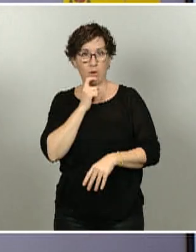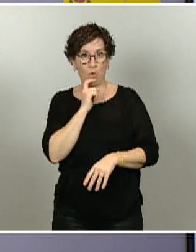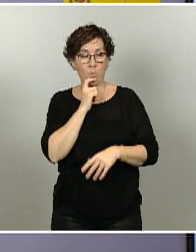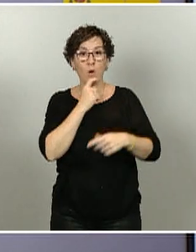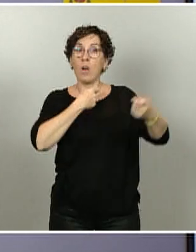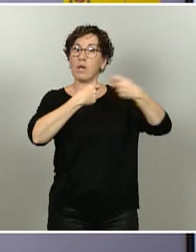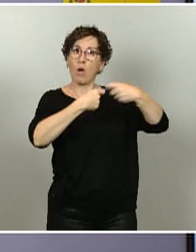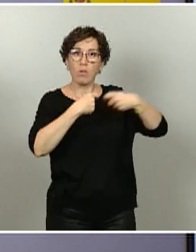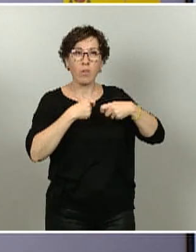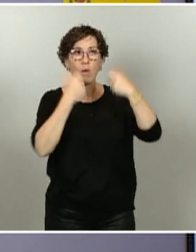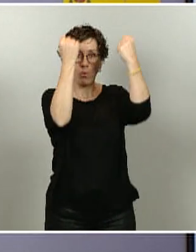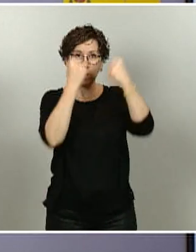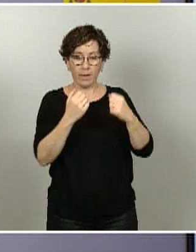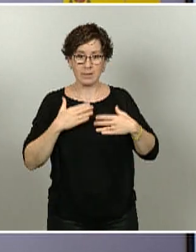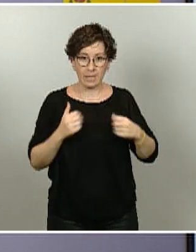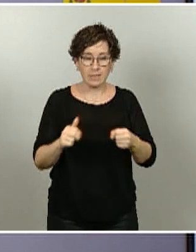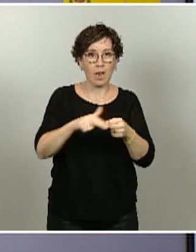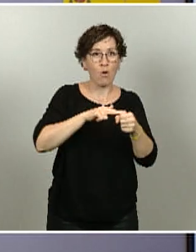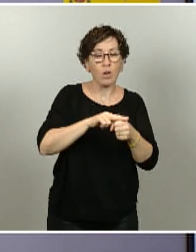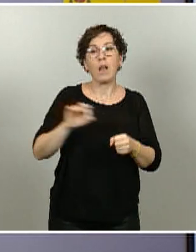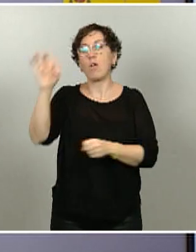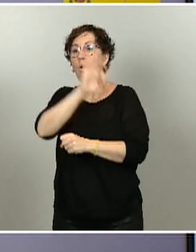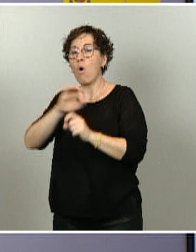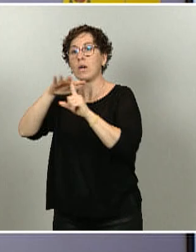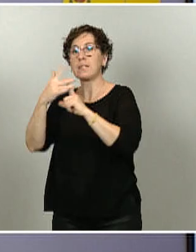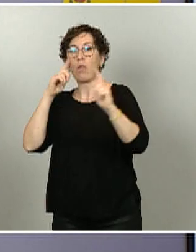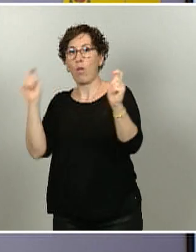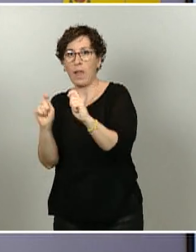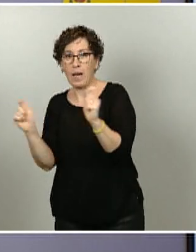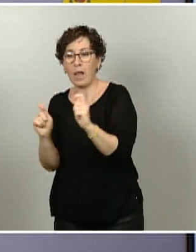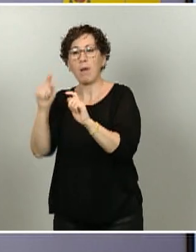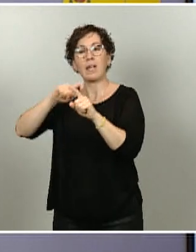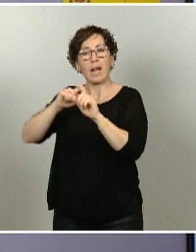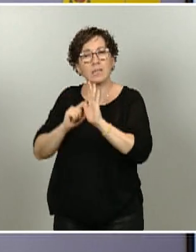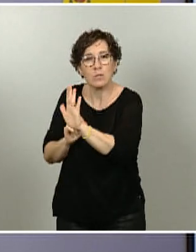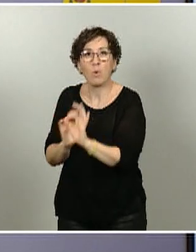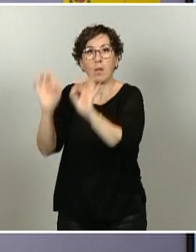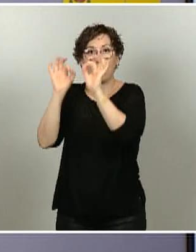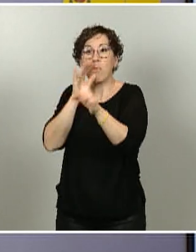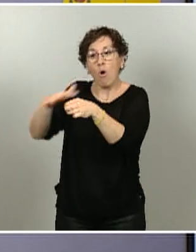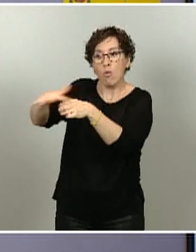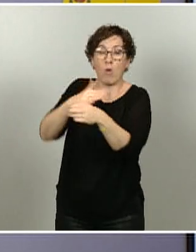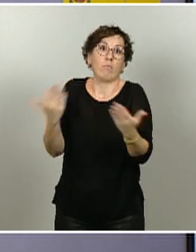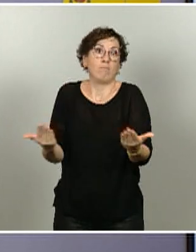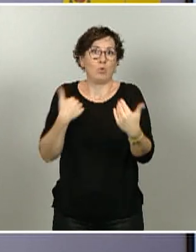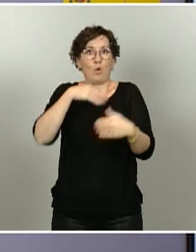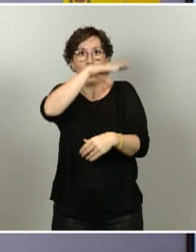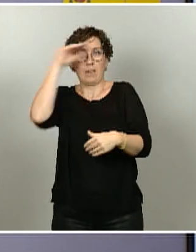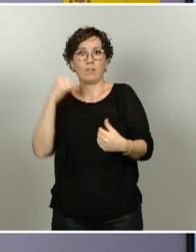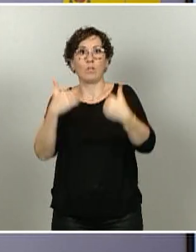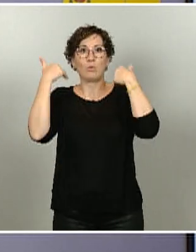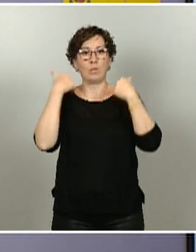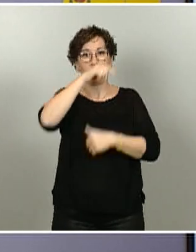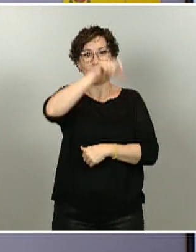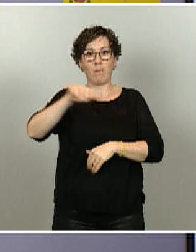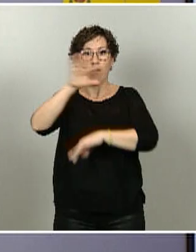si es a través de un estado de alarma con unas características particulares, pues yo entiendo que los responsables de la toma de decisiones tendrán que decidir cuál es el